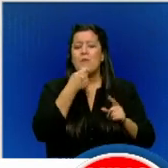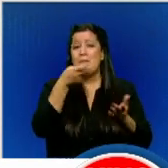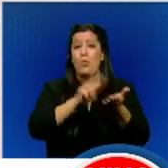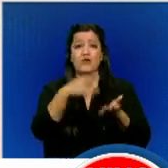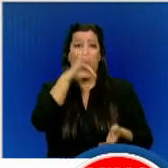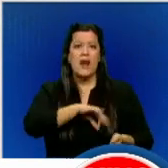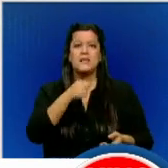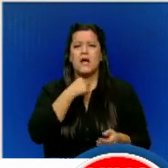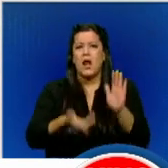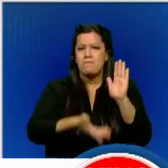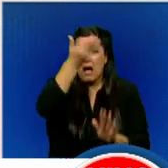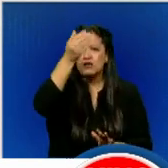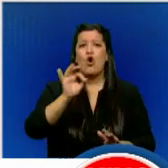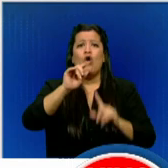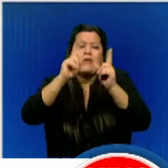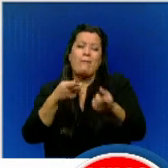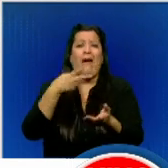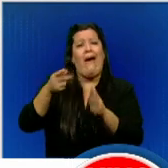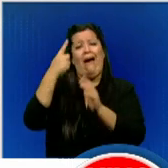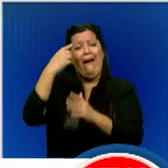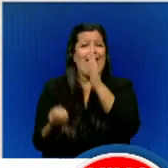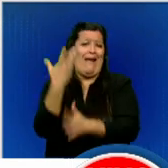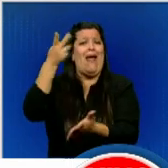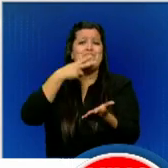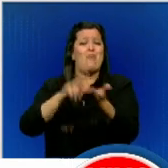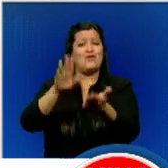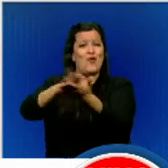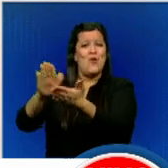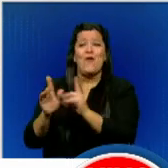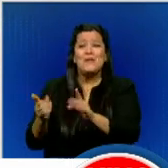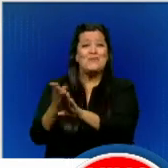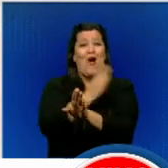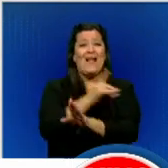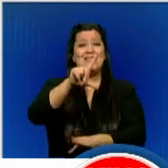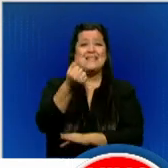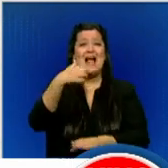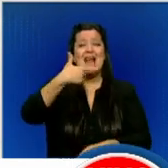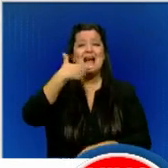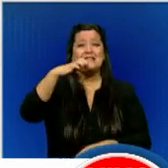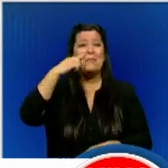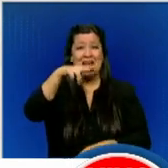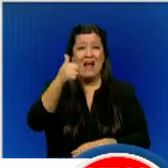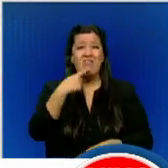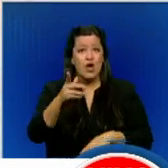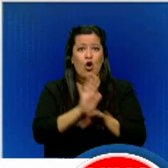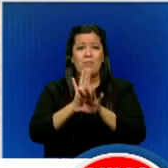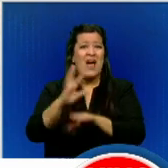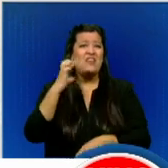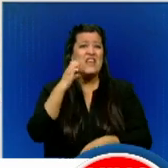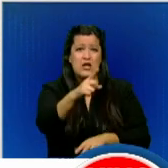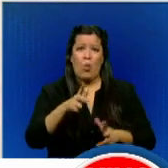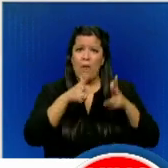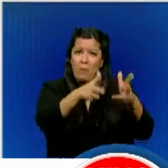las ganancias o crear nuevos impuestos como los que mencionó el diputado las penas las llevamos 19 no lo voy a